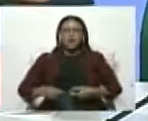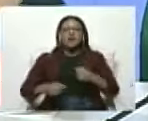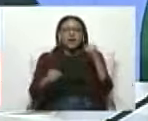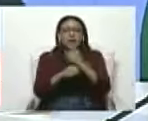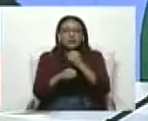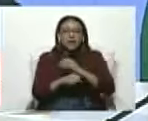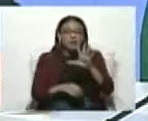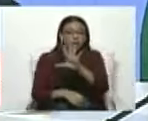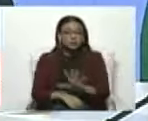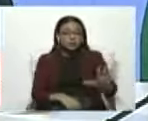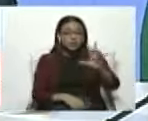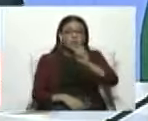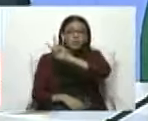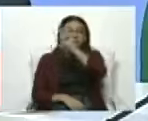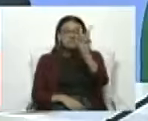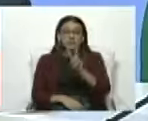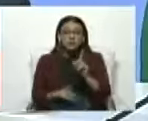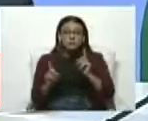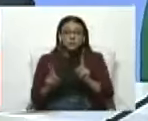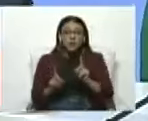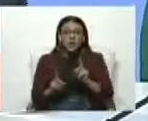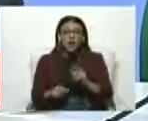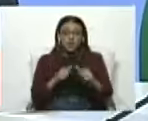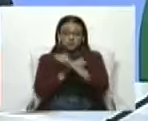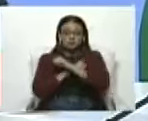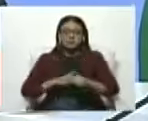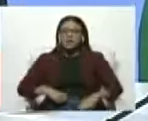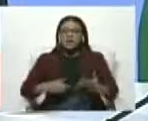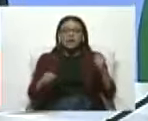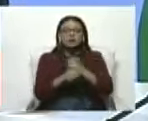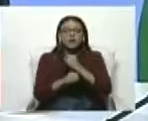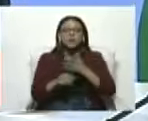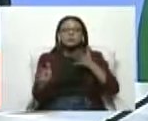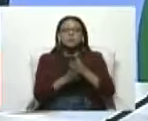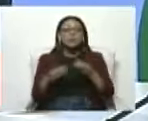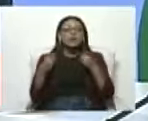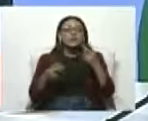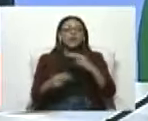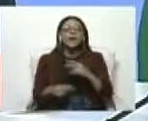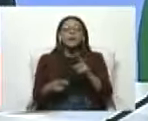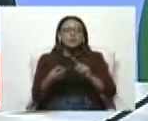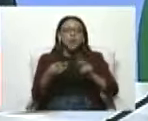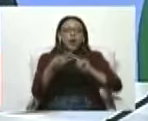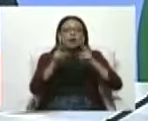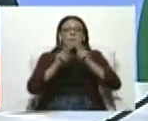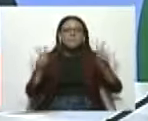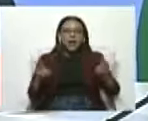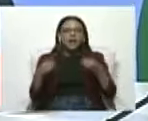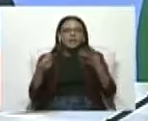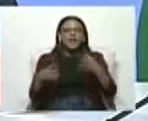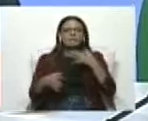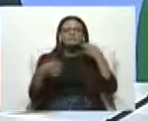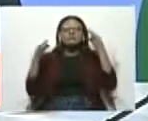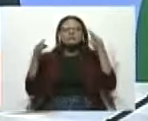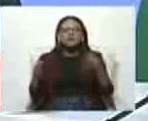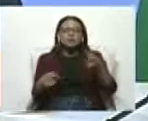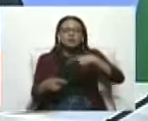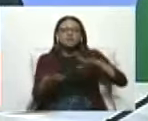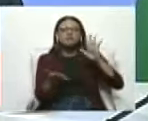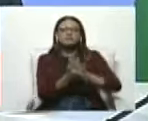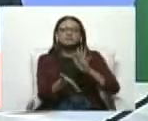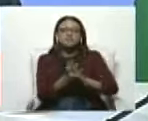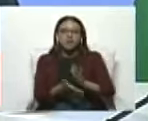desplegada en todo el país, combatientes por la paz, necesaria. Luego están los